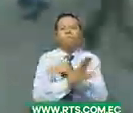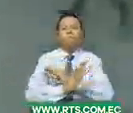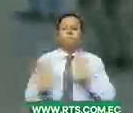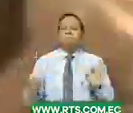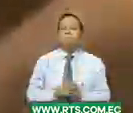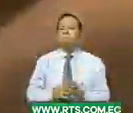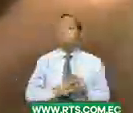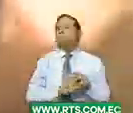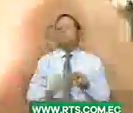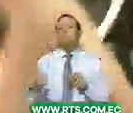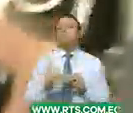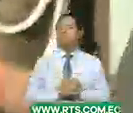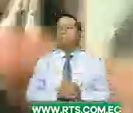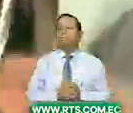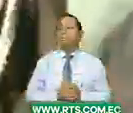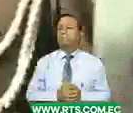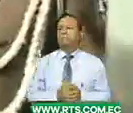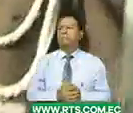finalmente se fue.